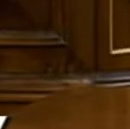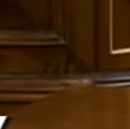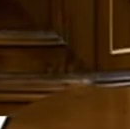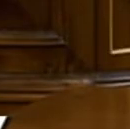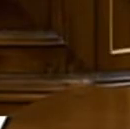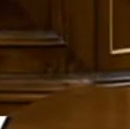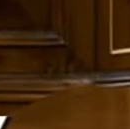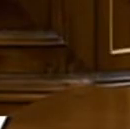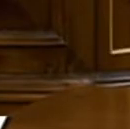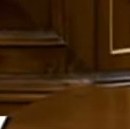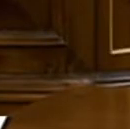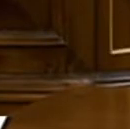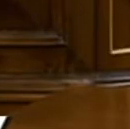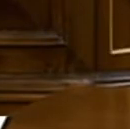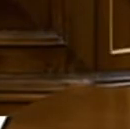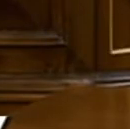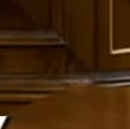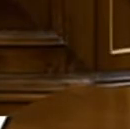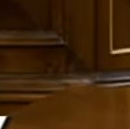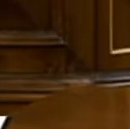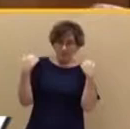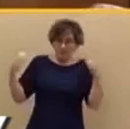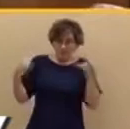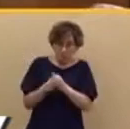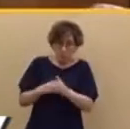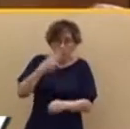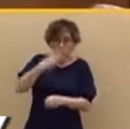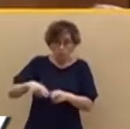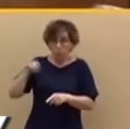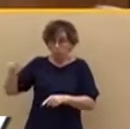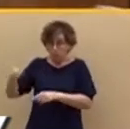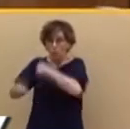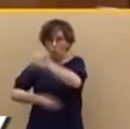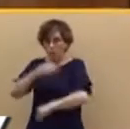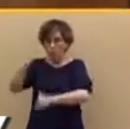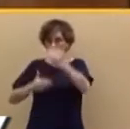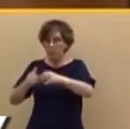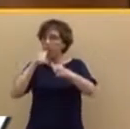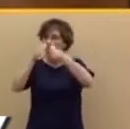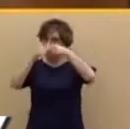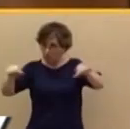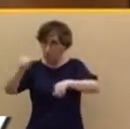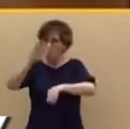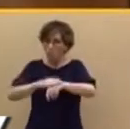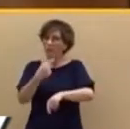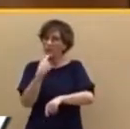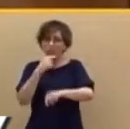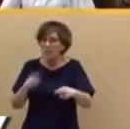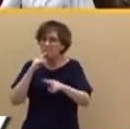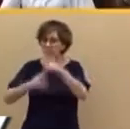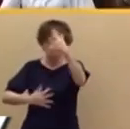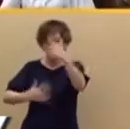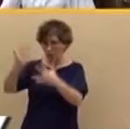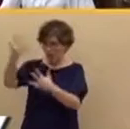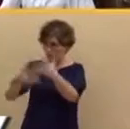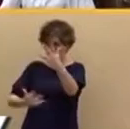pocos meses de haber sido aprobadas las leyes del Estatuto de Autonomía de Canarias... Por decir que no defiende la unidad de España ni la soberanía nacional e integridad territorial, usted